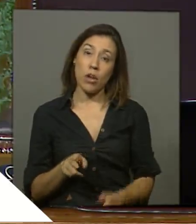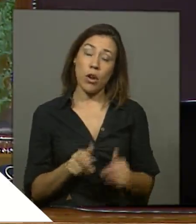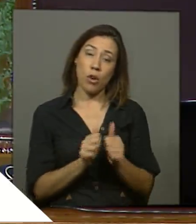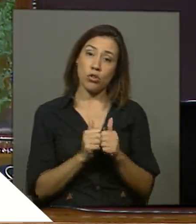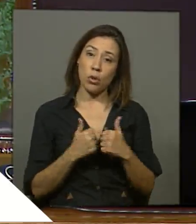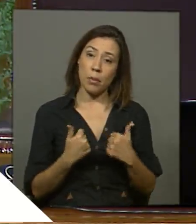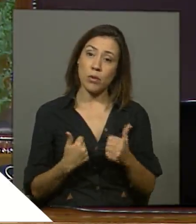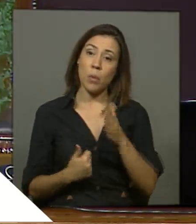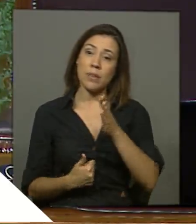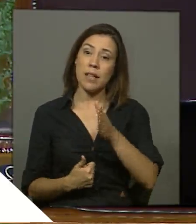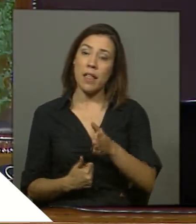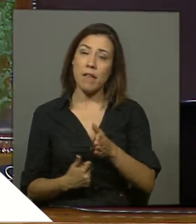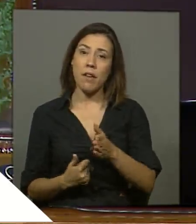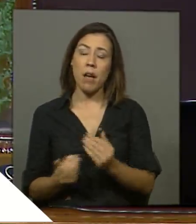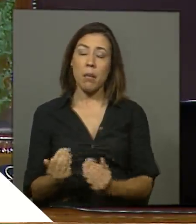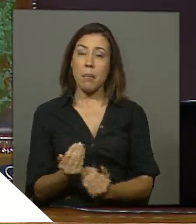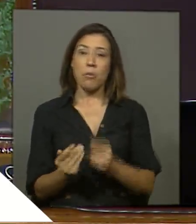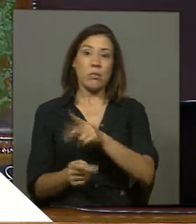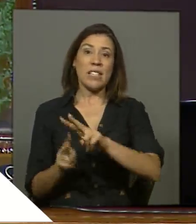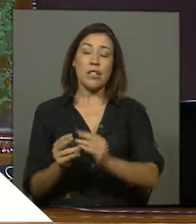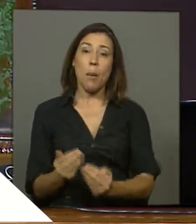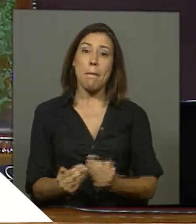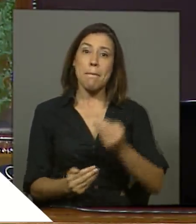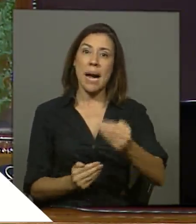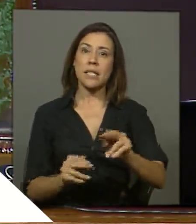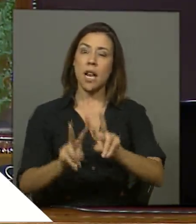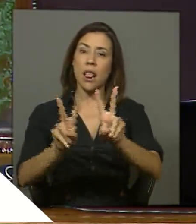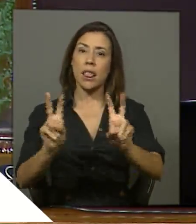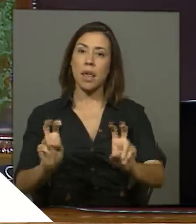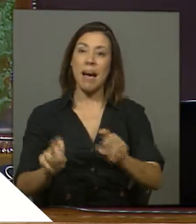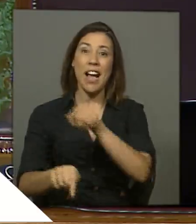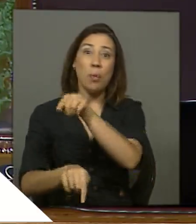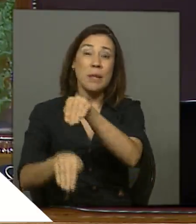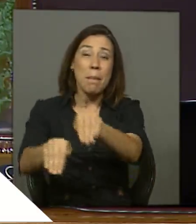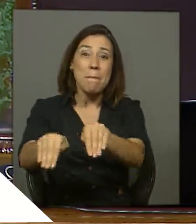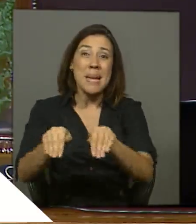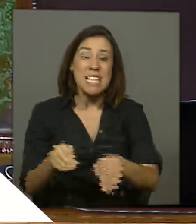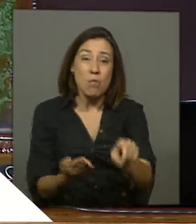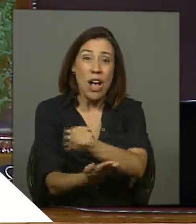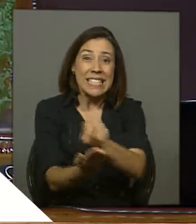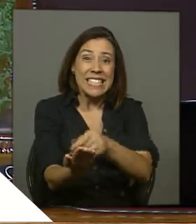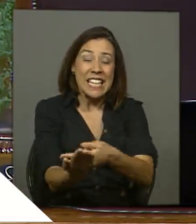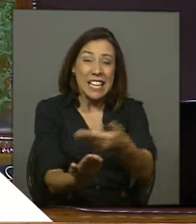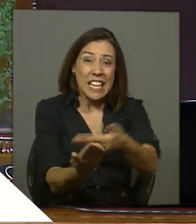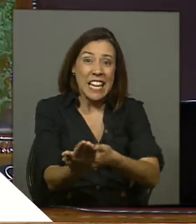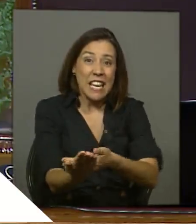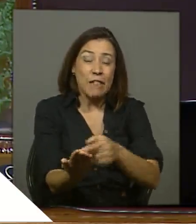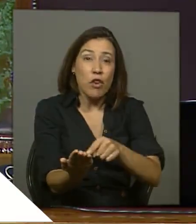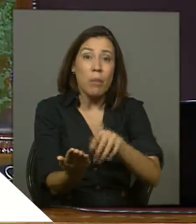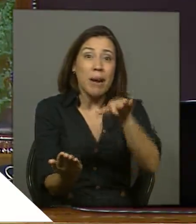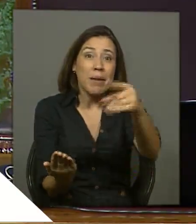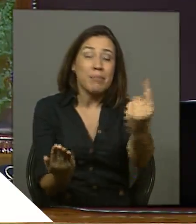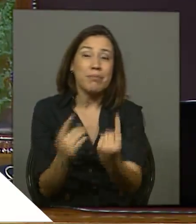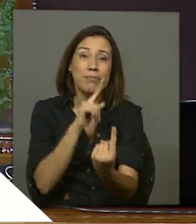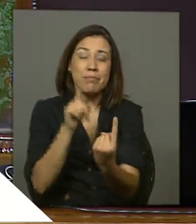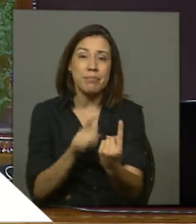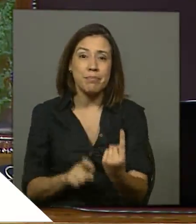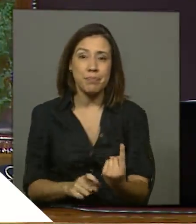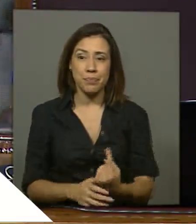la mesa usted se está excediendo de los temas que usted mismo planteó como parte de esta interpelación